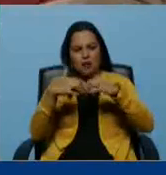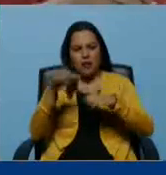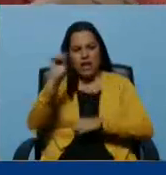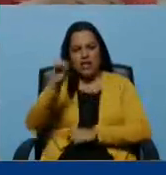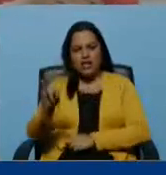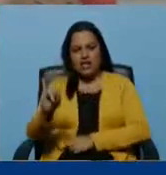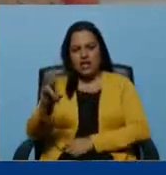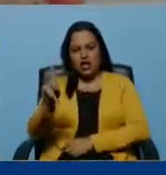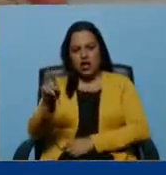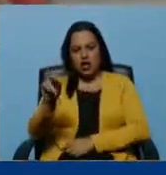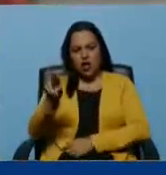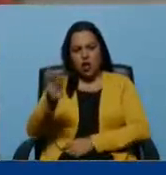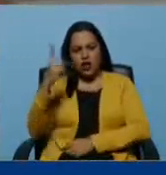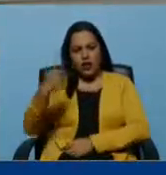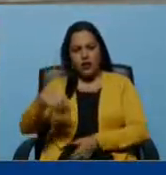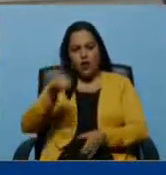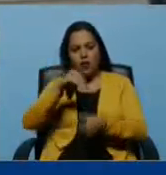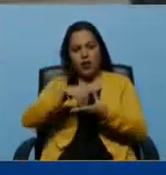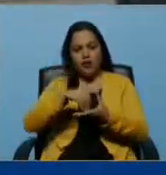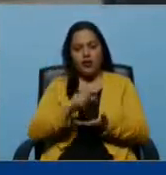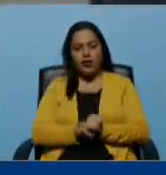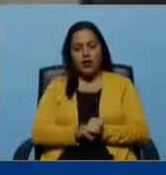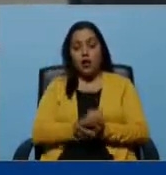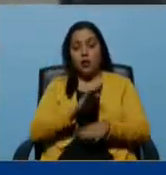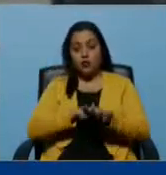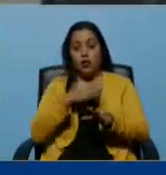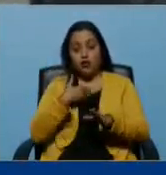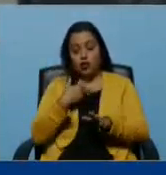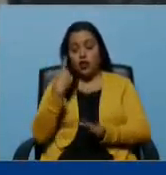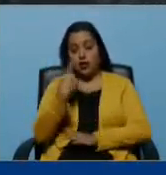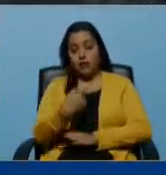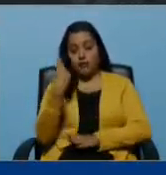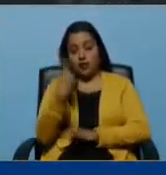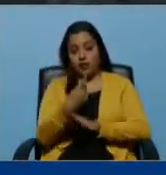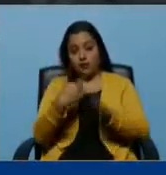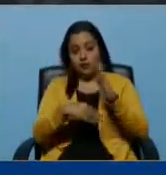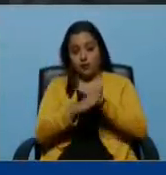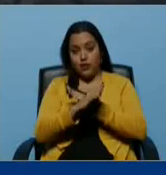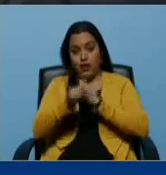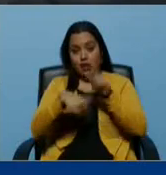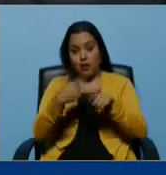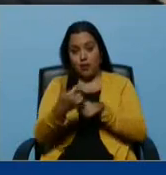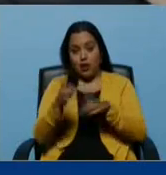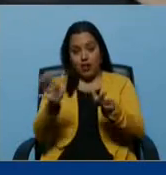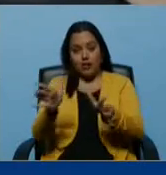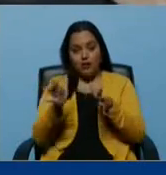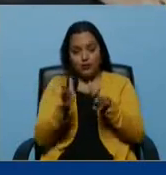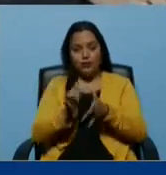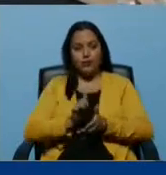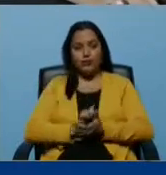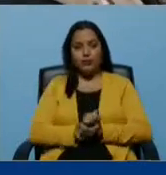Tenemos que volver a Sidor, yo quiero, porque me comprometí a volver a Sidor después del triunfo.